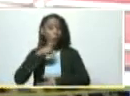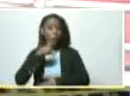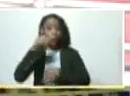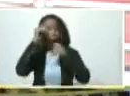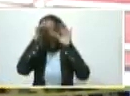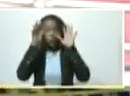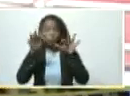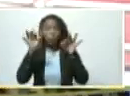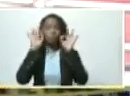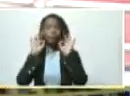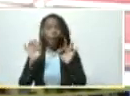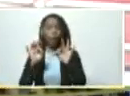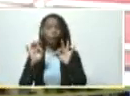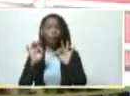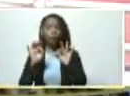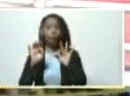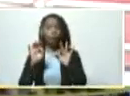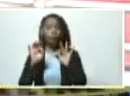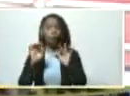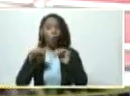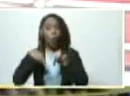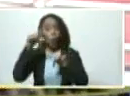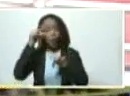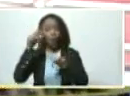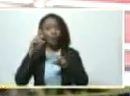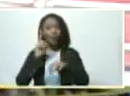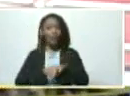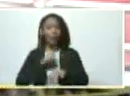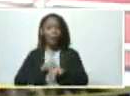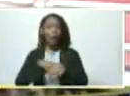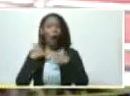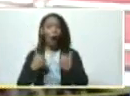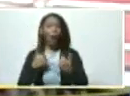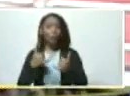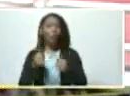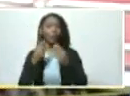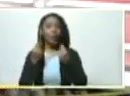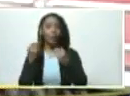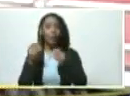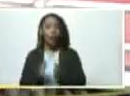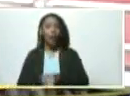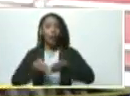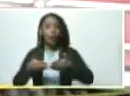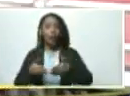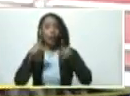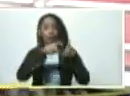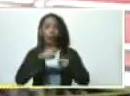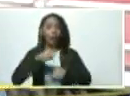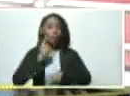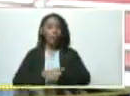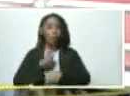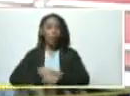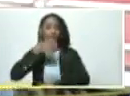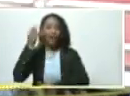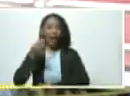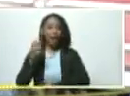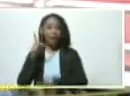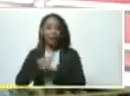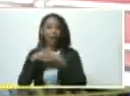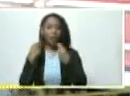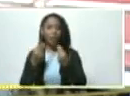mosca pues, al día, en tiempo real, que el dinero de la cartera agrícola llegue, pero en tiempo real, llegue la